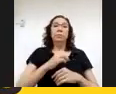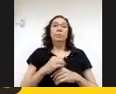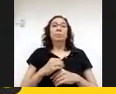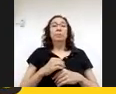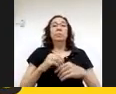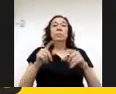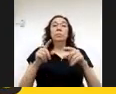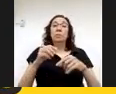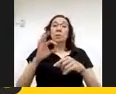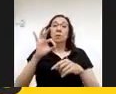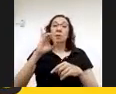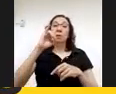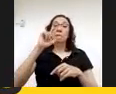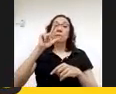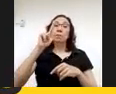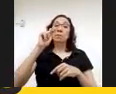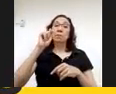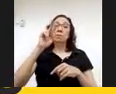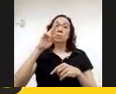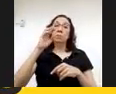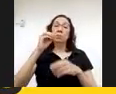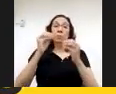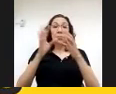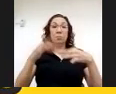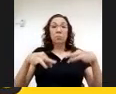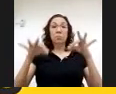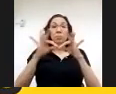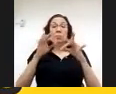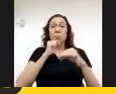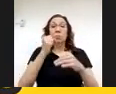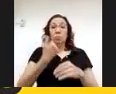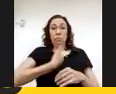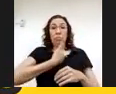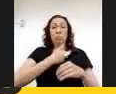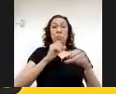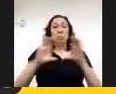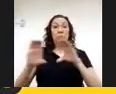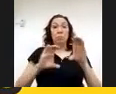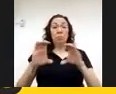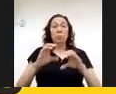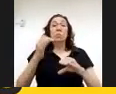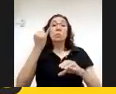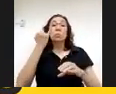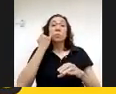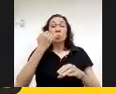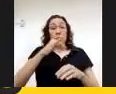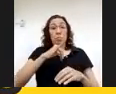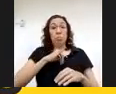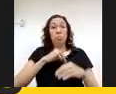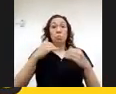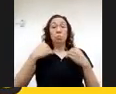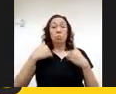El filtro más importante es el filtro que uno hace. Es decir, si yo experimento